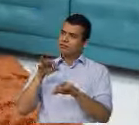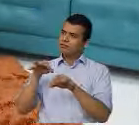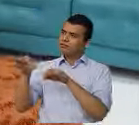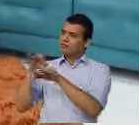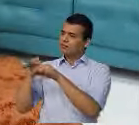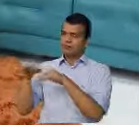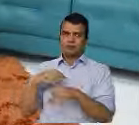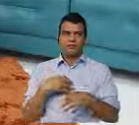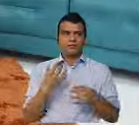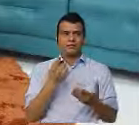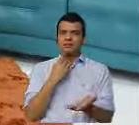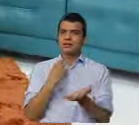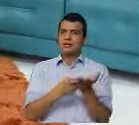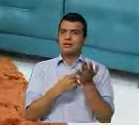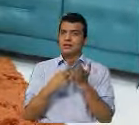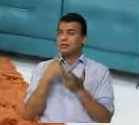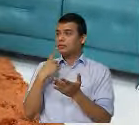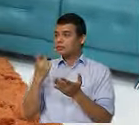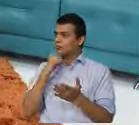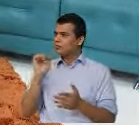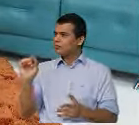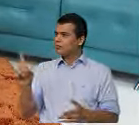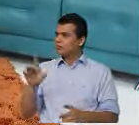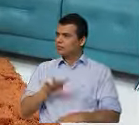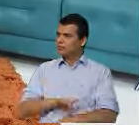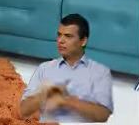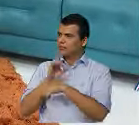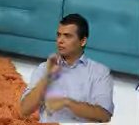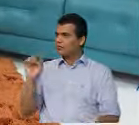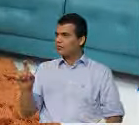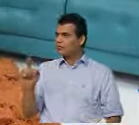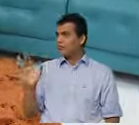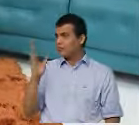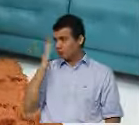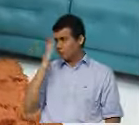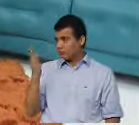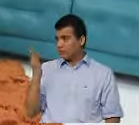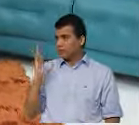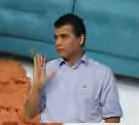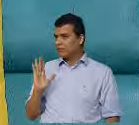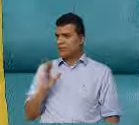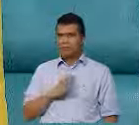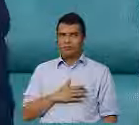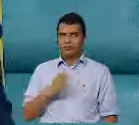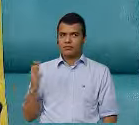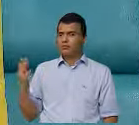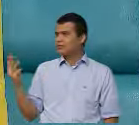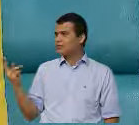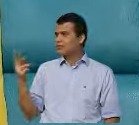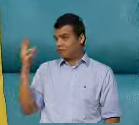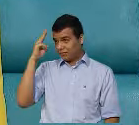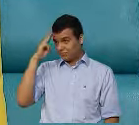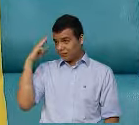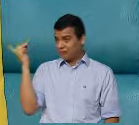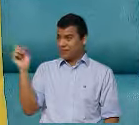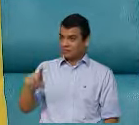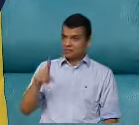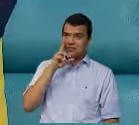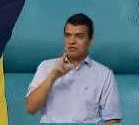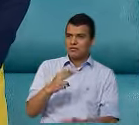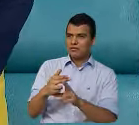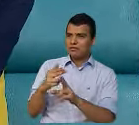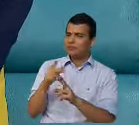posibilidad de probarlo. Doctora Marcela, ¿a qué vamos a diferenciar? Es que estamos entre tocallas, mire, Marcela y Marcela. Doctora Marcela, si